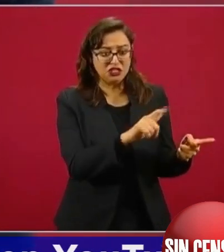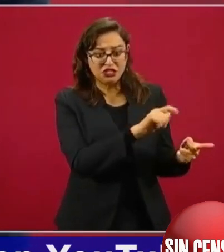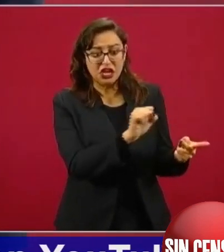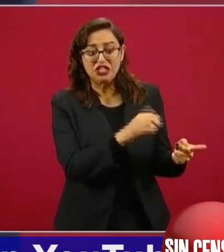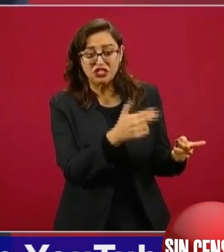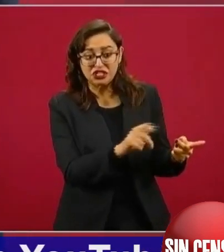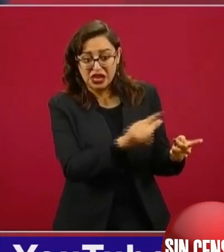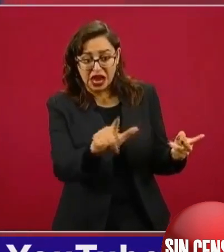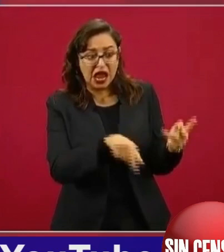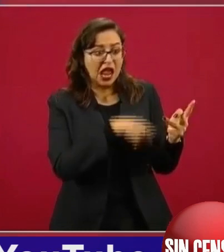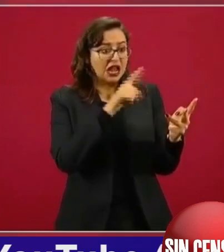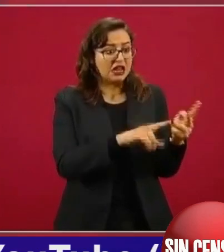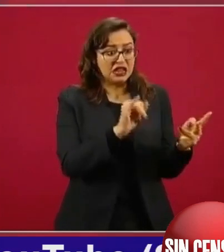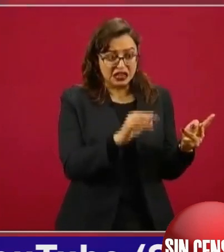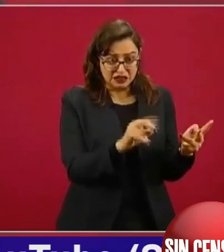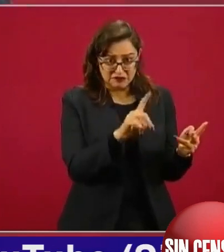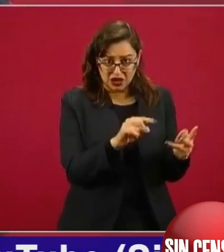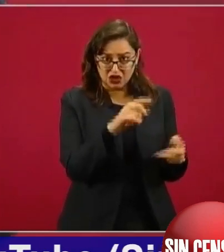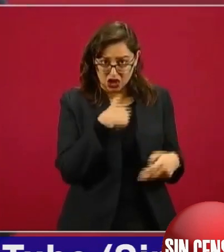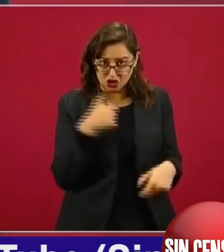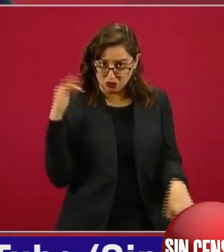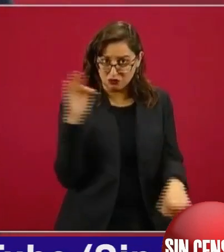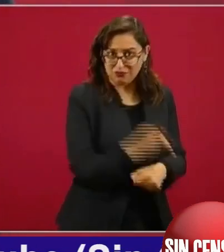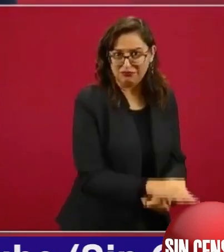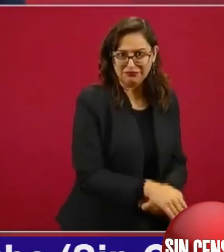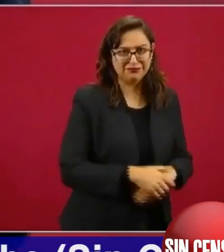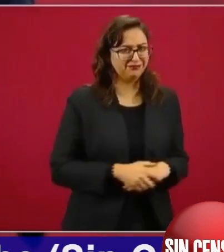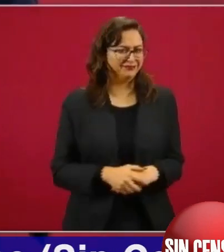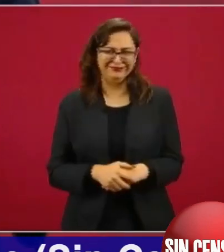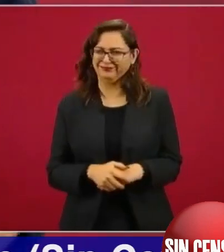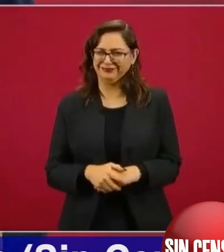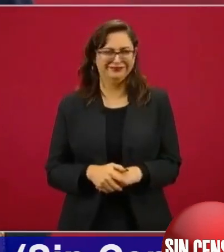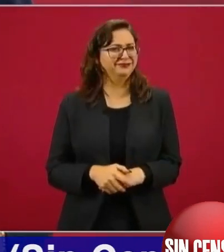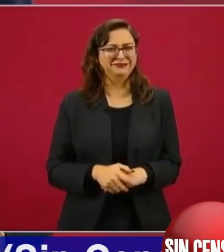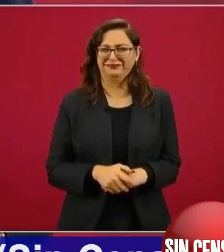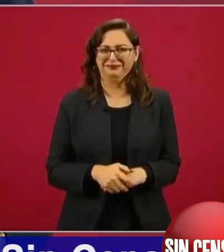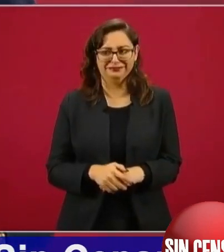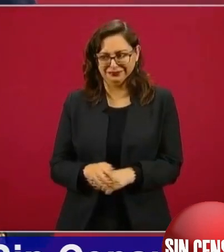Yo estoy aquí, además no engañamos a nadie.